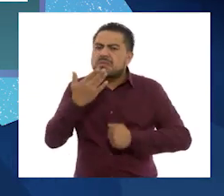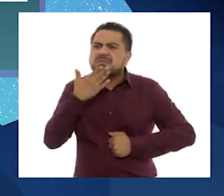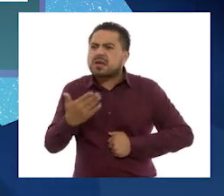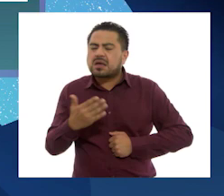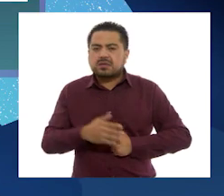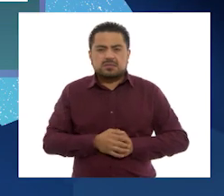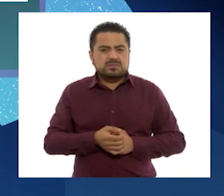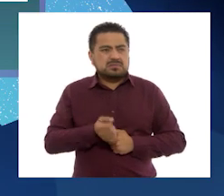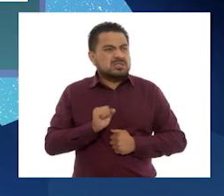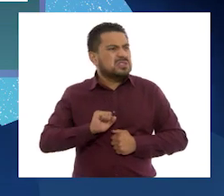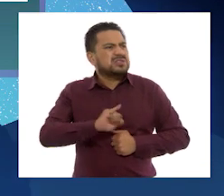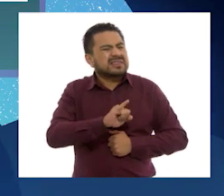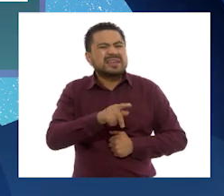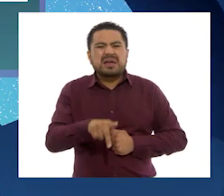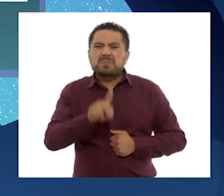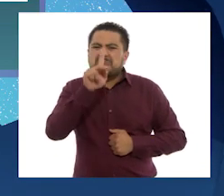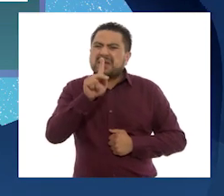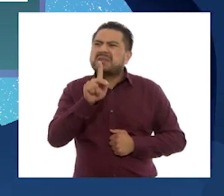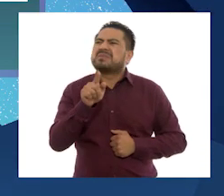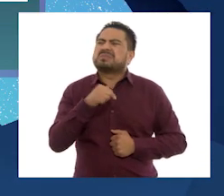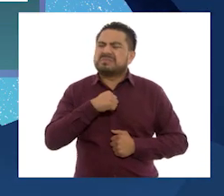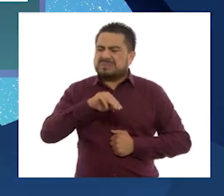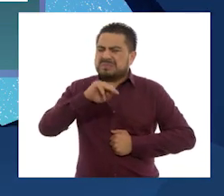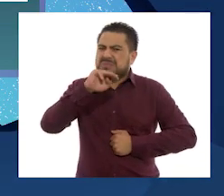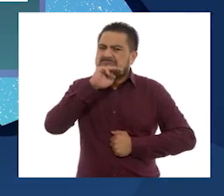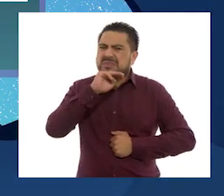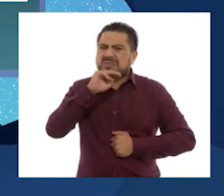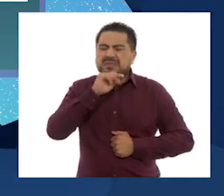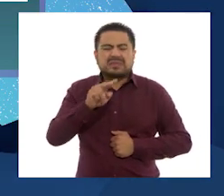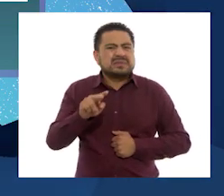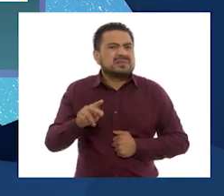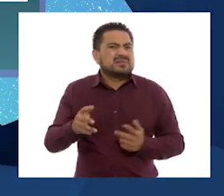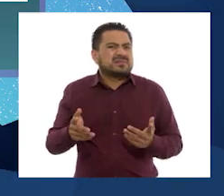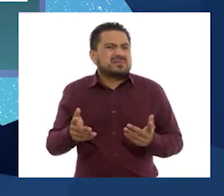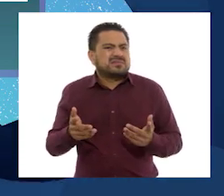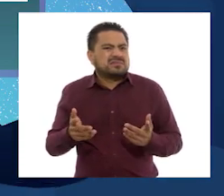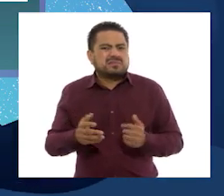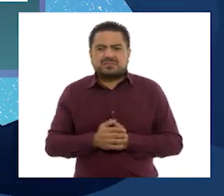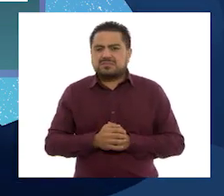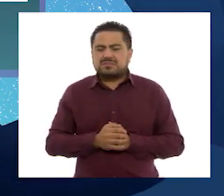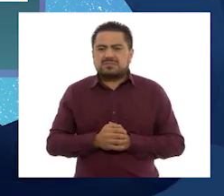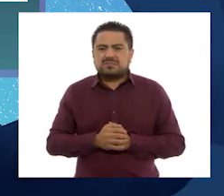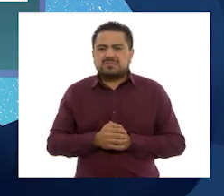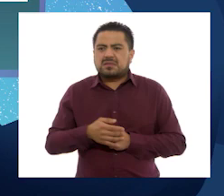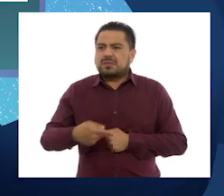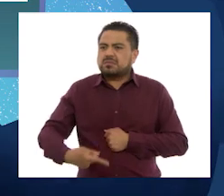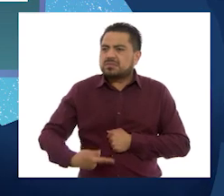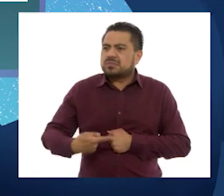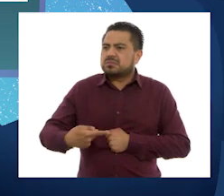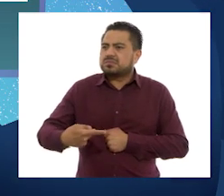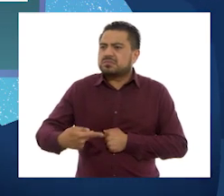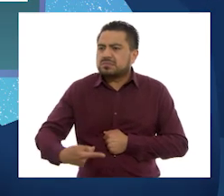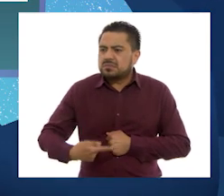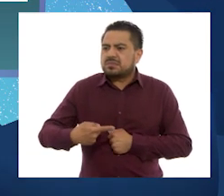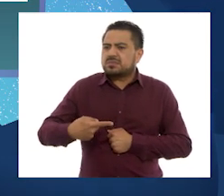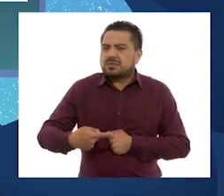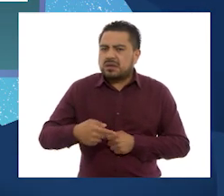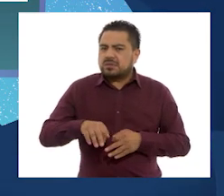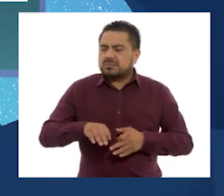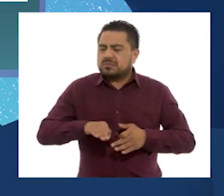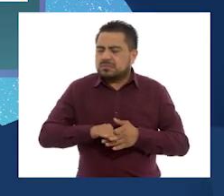sí, pero es que últimamente, ¡ay! No sé, me está pregunte y pregunte a cada